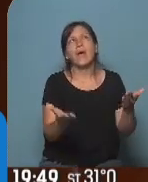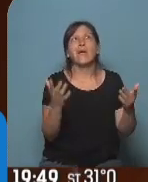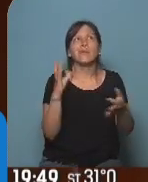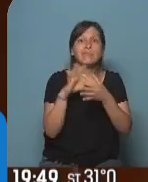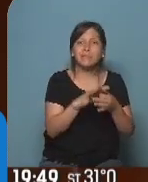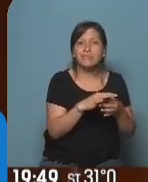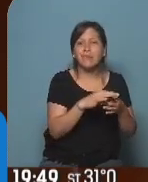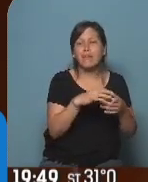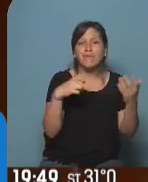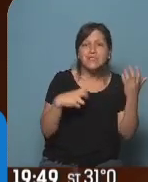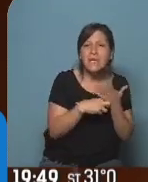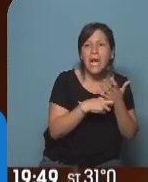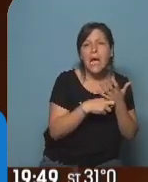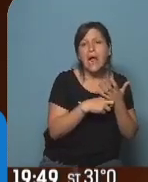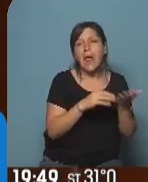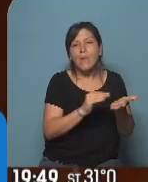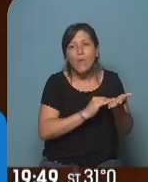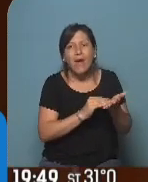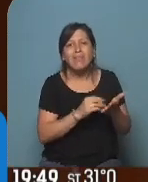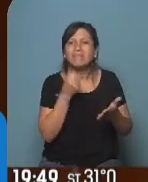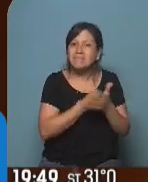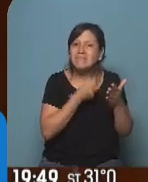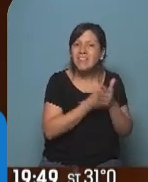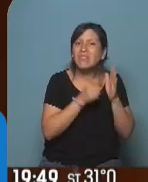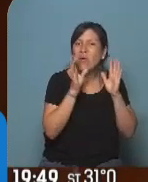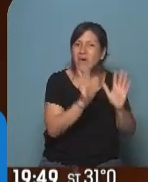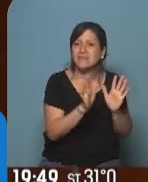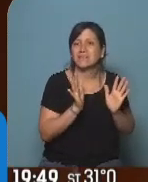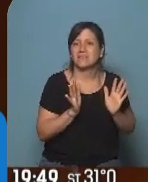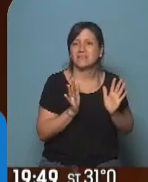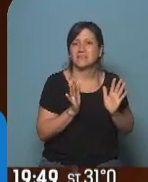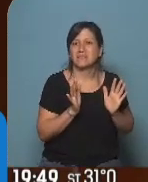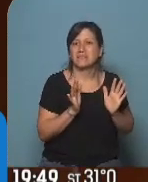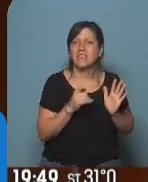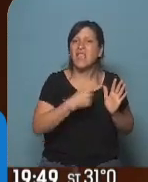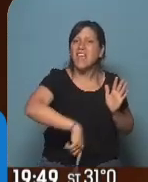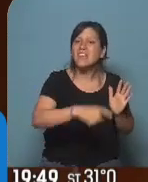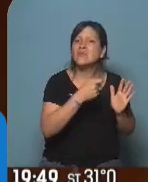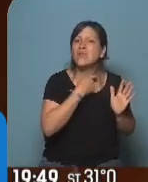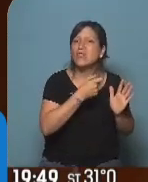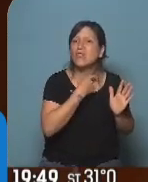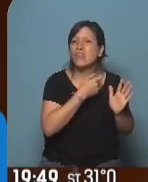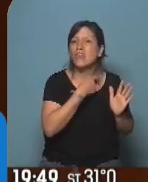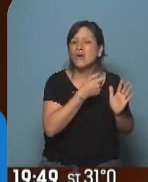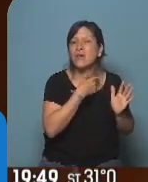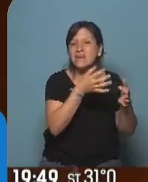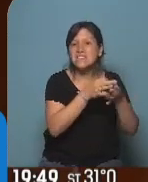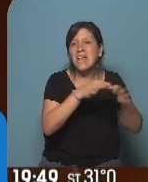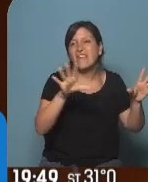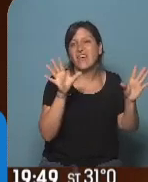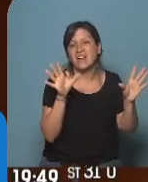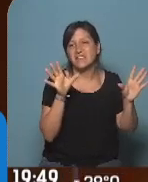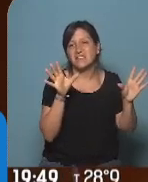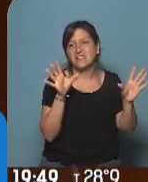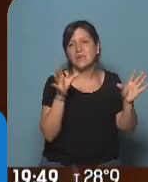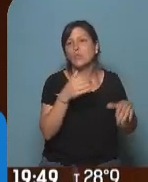cuadernos el intento es ese el intento es tirar de la sábana y llevarse todo puesto y no importa